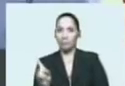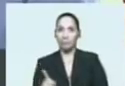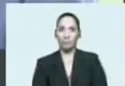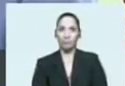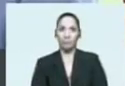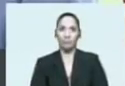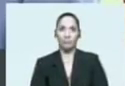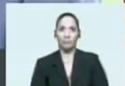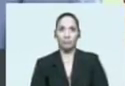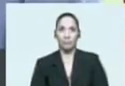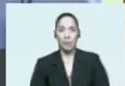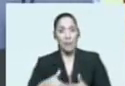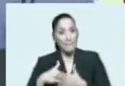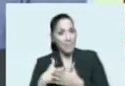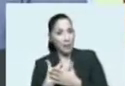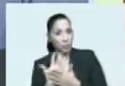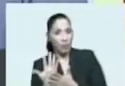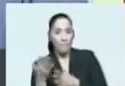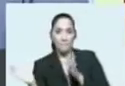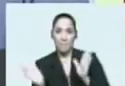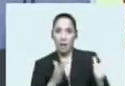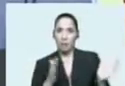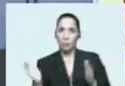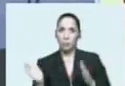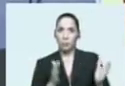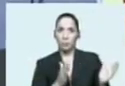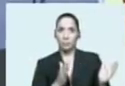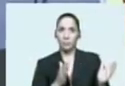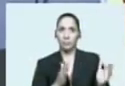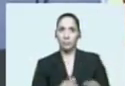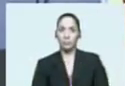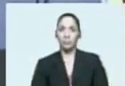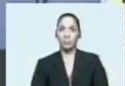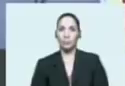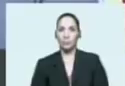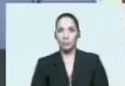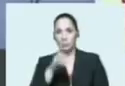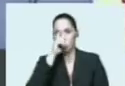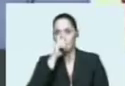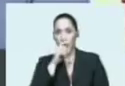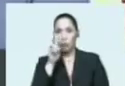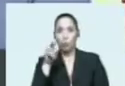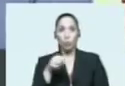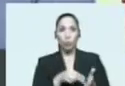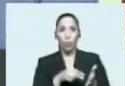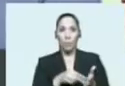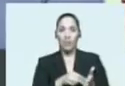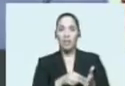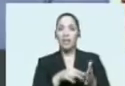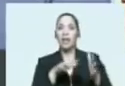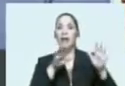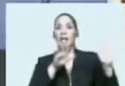una madrugada de marzo del año 2014 2013